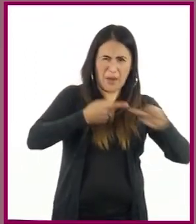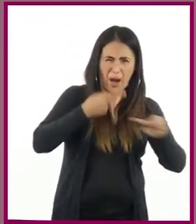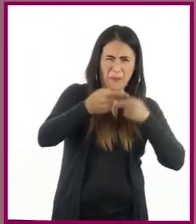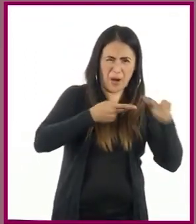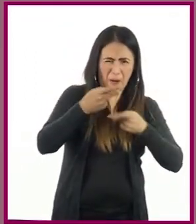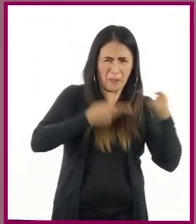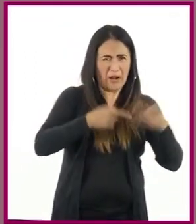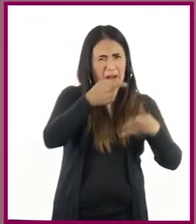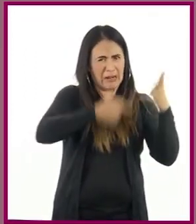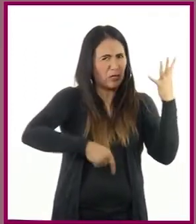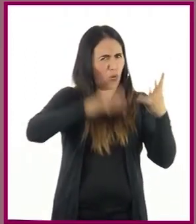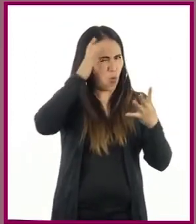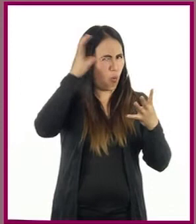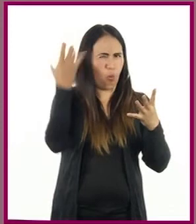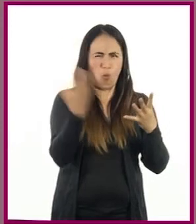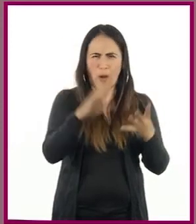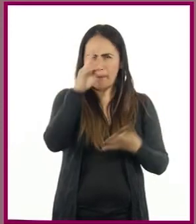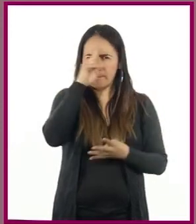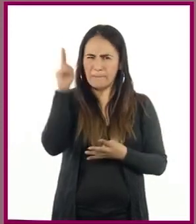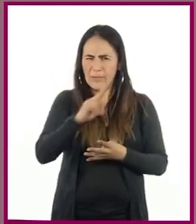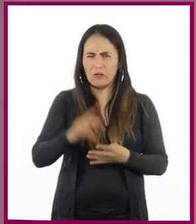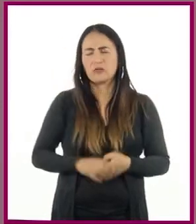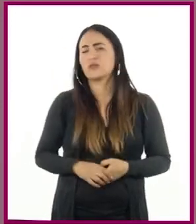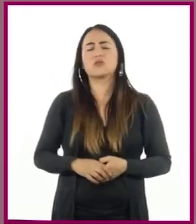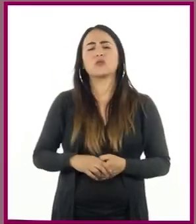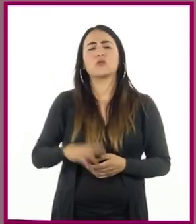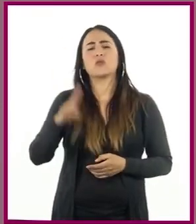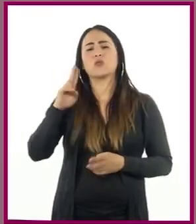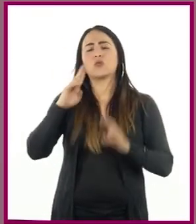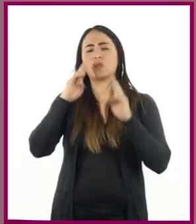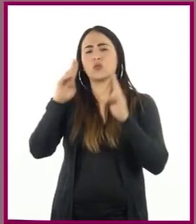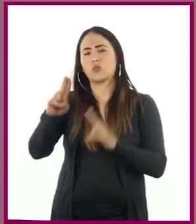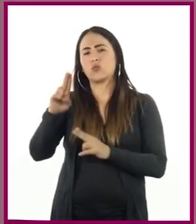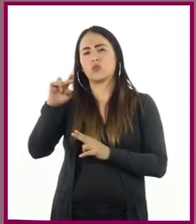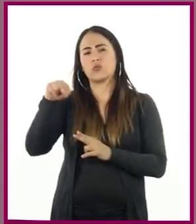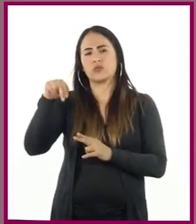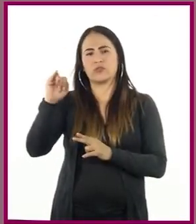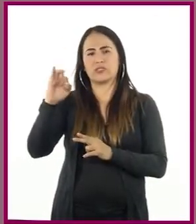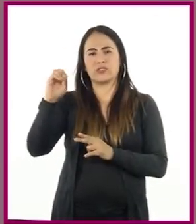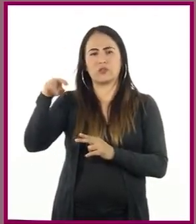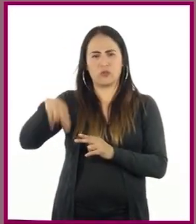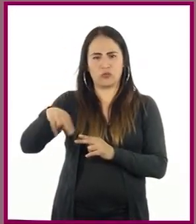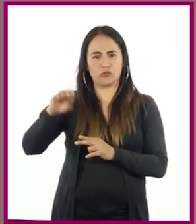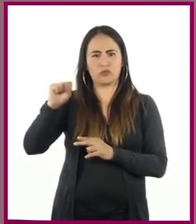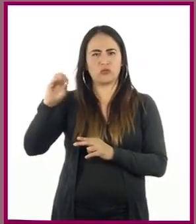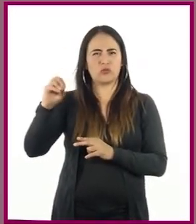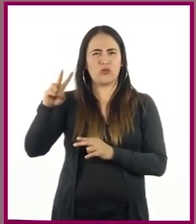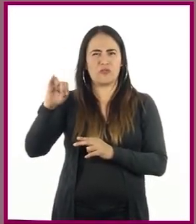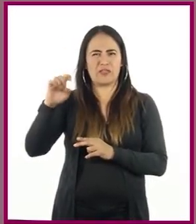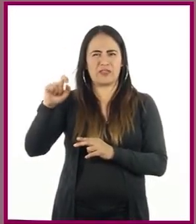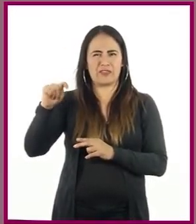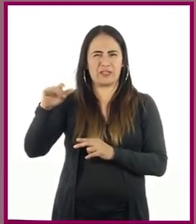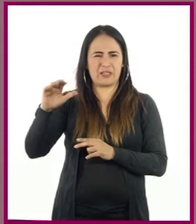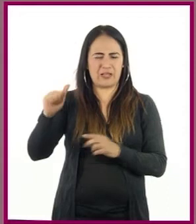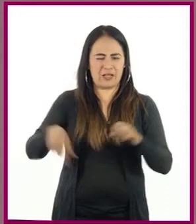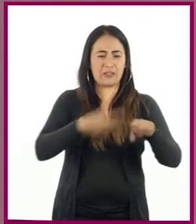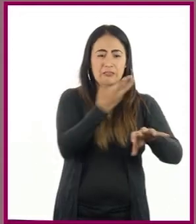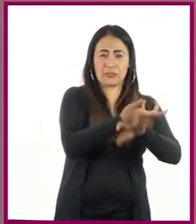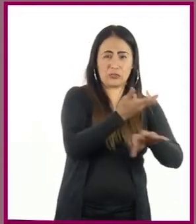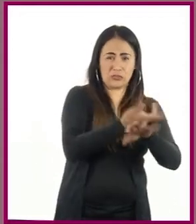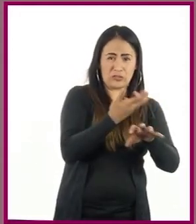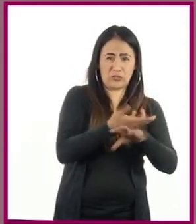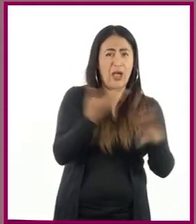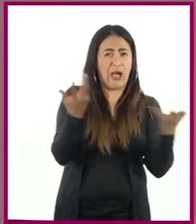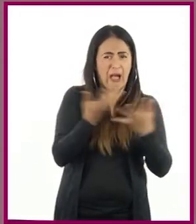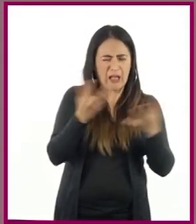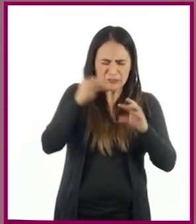letal. Tanto la Unión Soviética como los Estados Unidos desarrollaron armas nucleares más destructivas con el